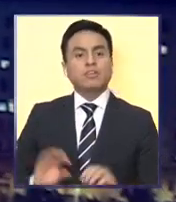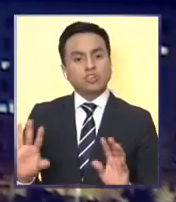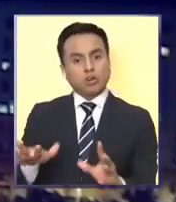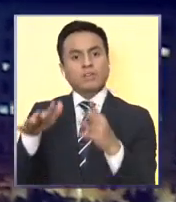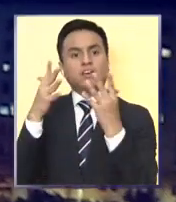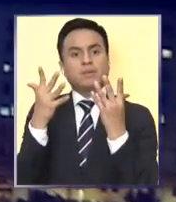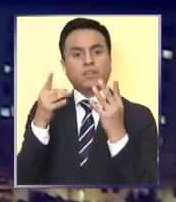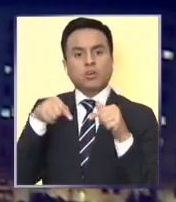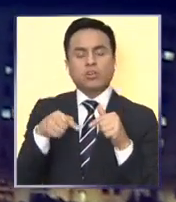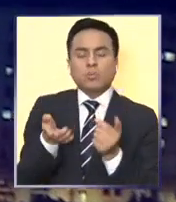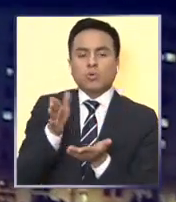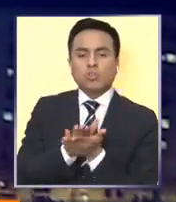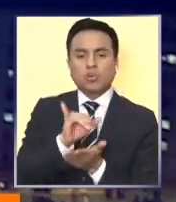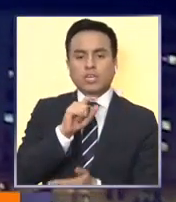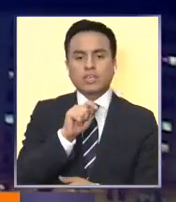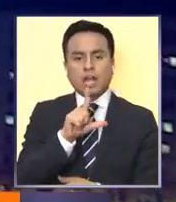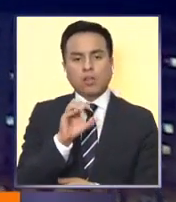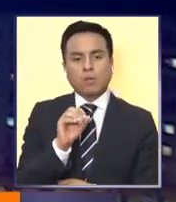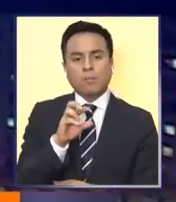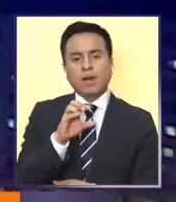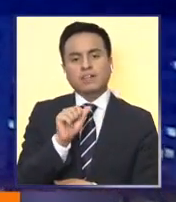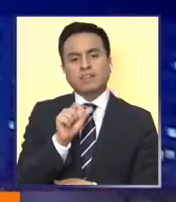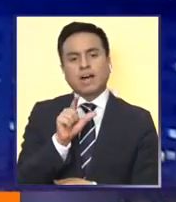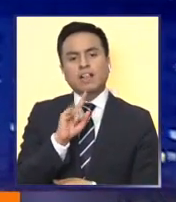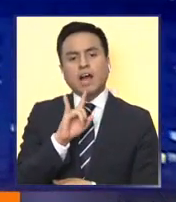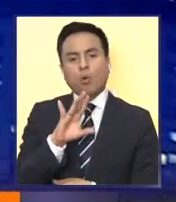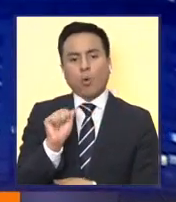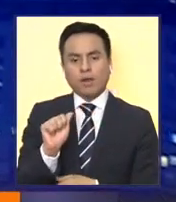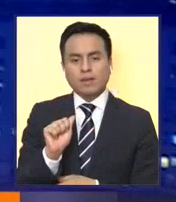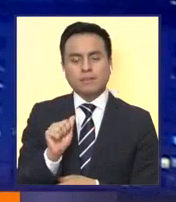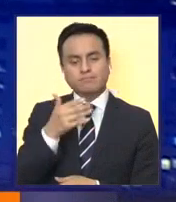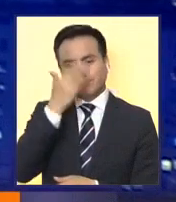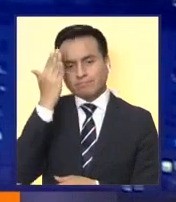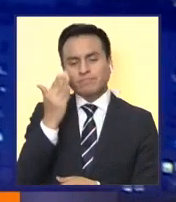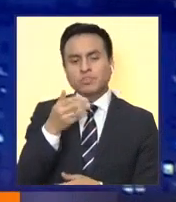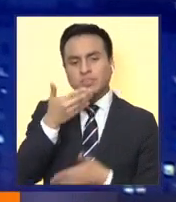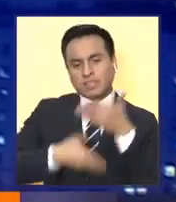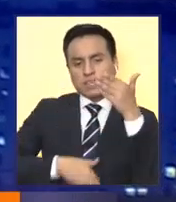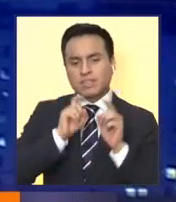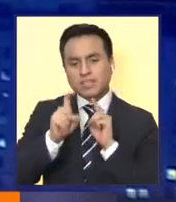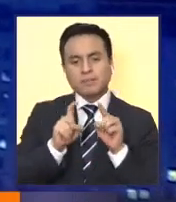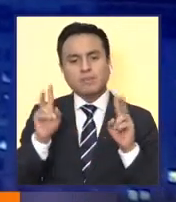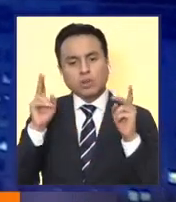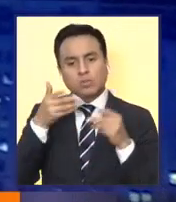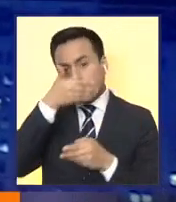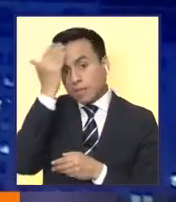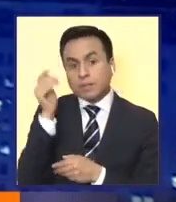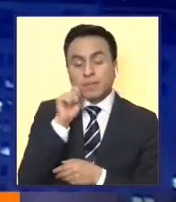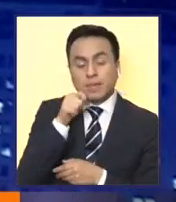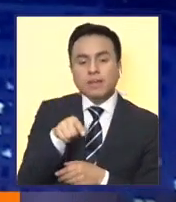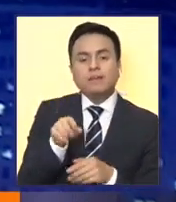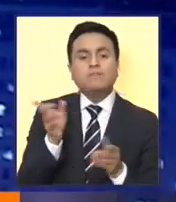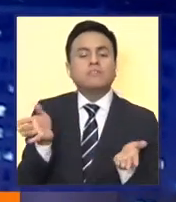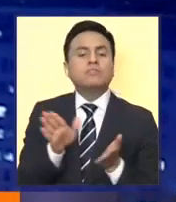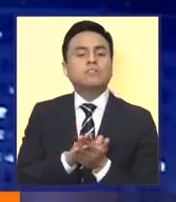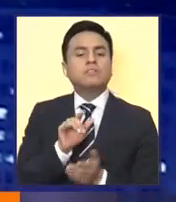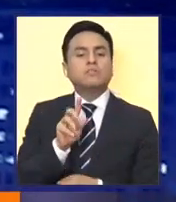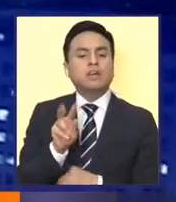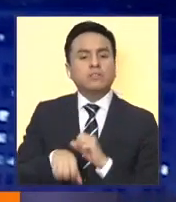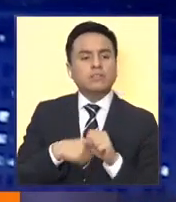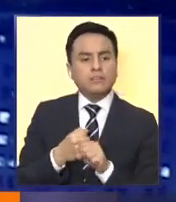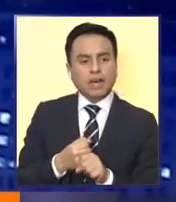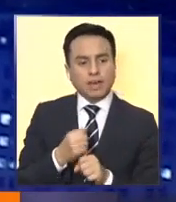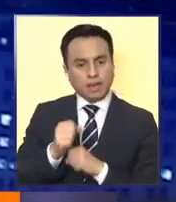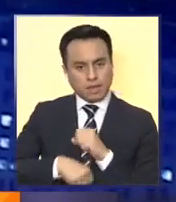Sorpresivamente hoy murió Ítalo Pasalacqua, el reconocido periodista y crítico de espectáculos que falleció a los 72 años de edad en su casa